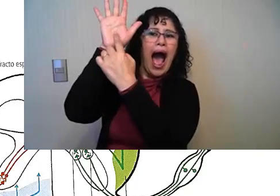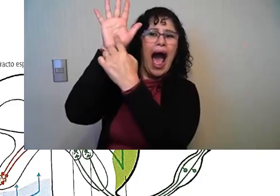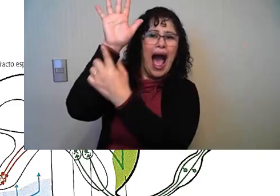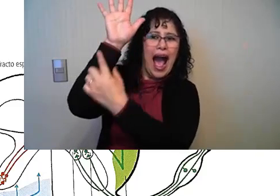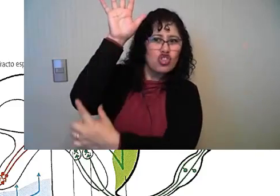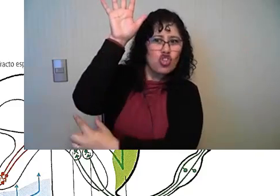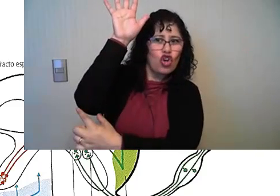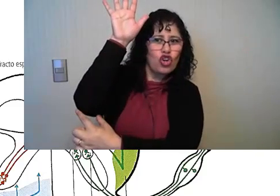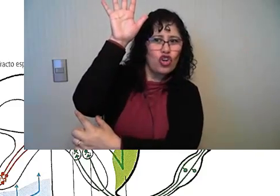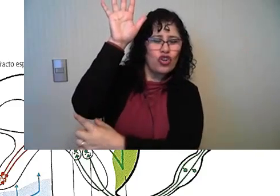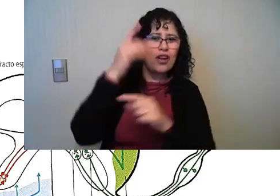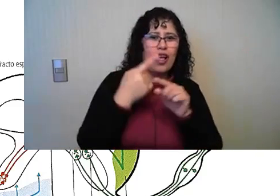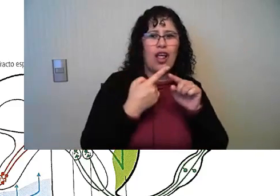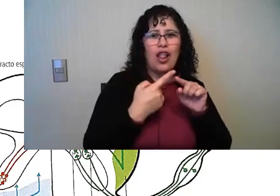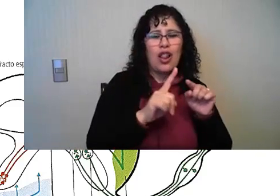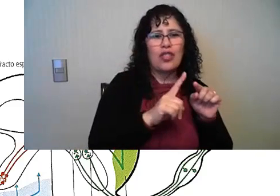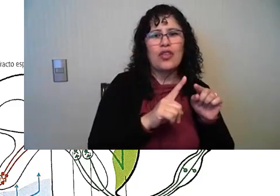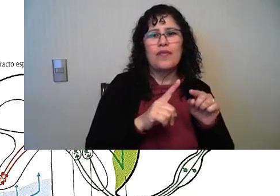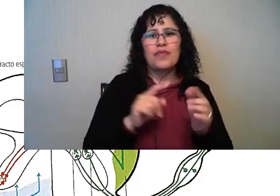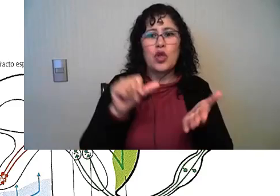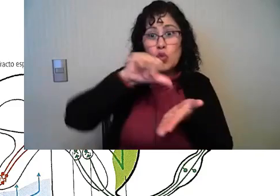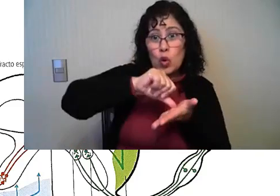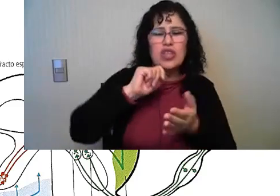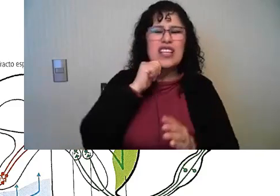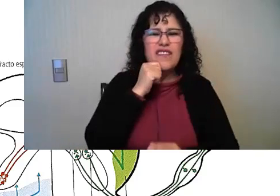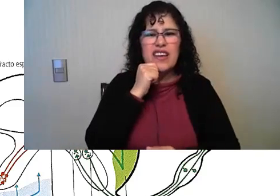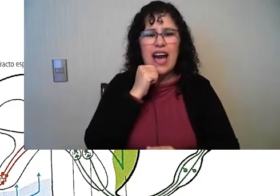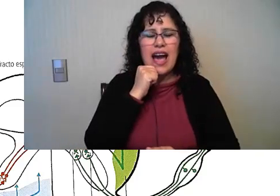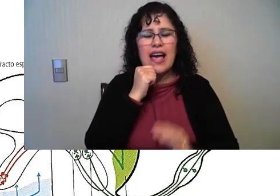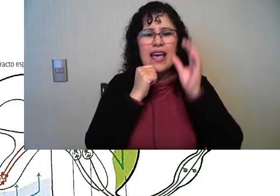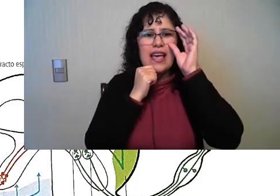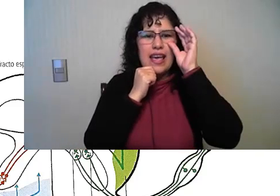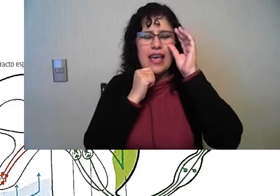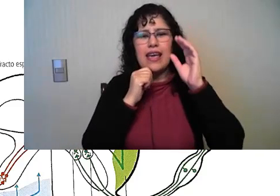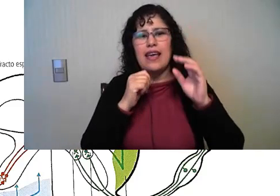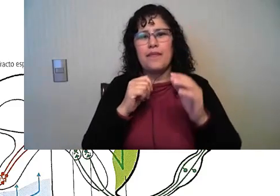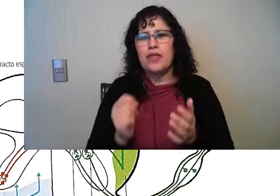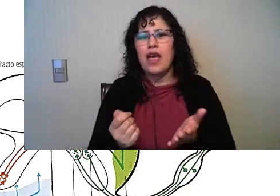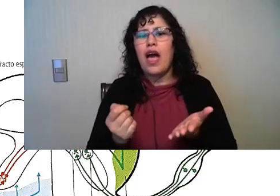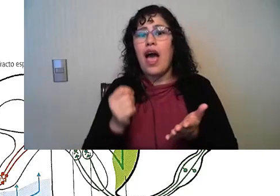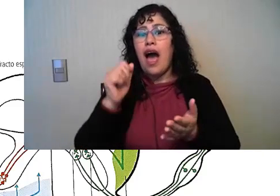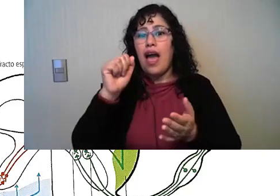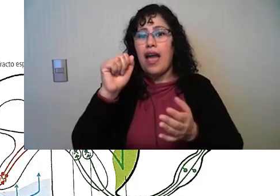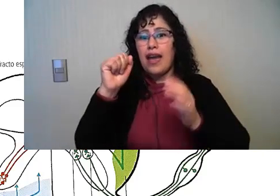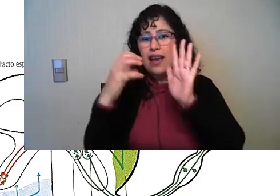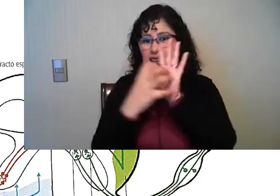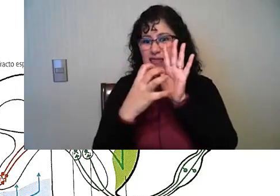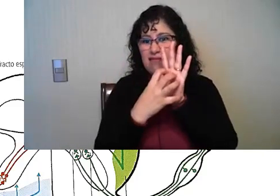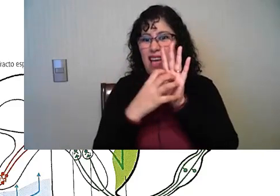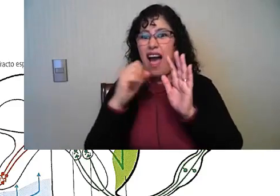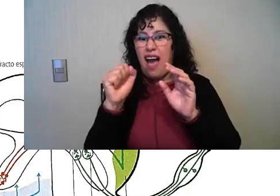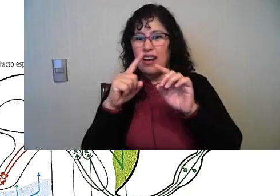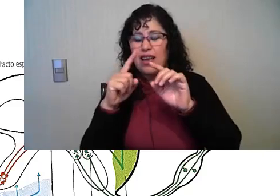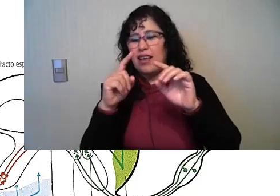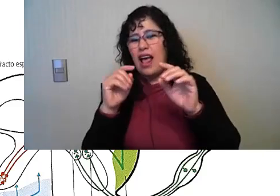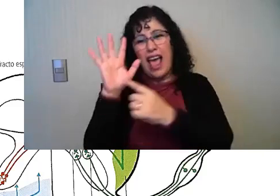es que me había entrado esa duda. Muchas gracias. Y estas flechas son axones y estos son núcleos. ¿Ya? Esto es